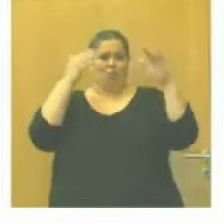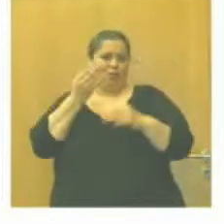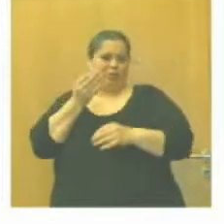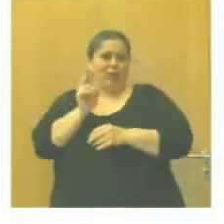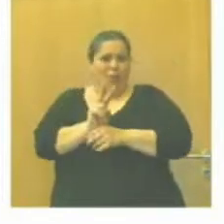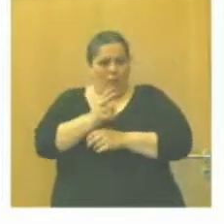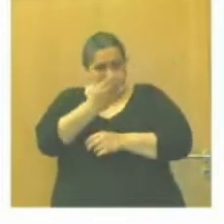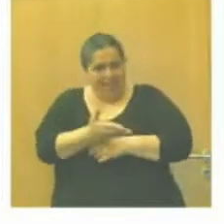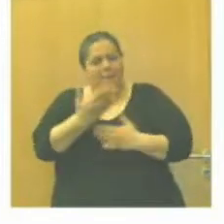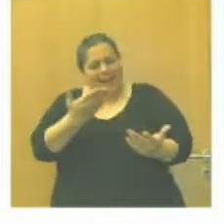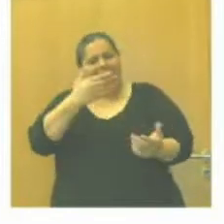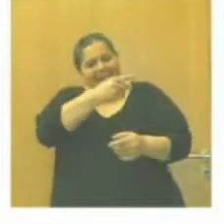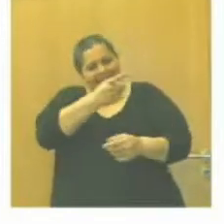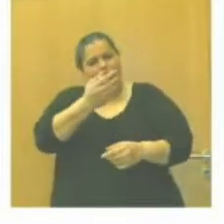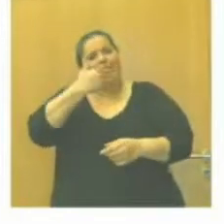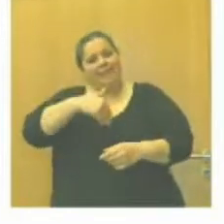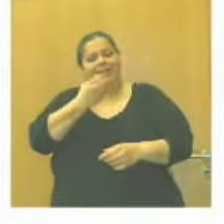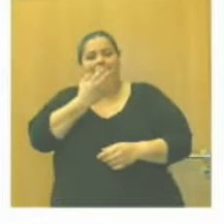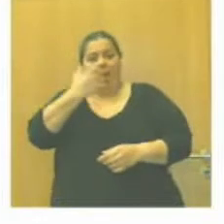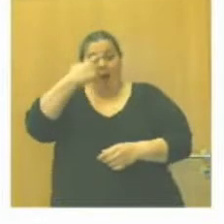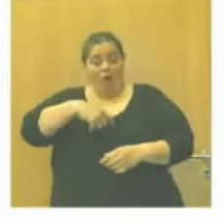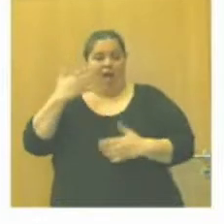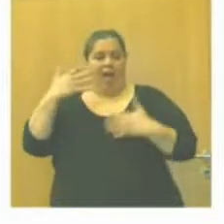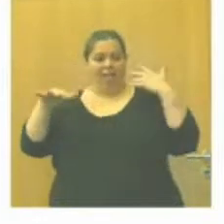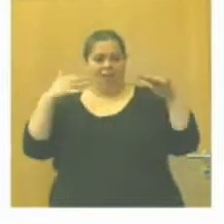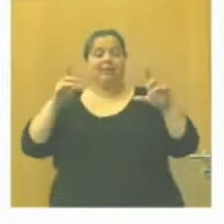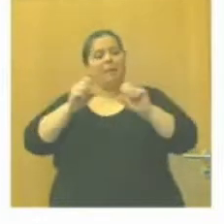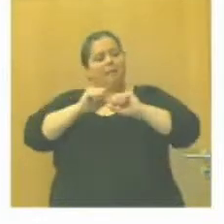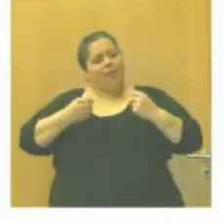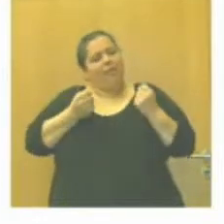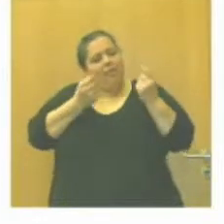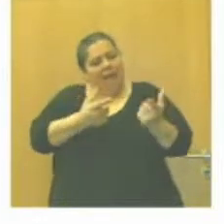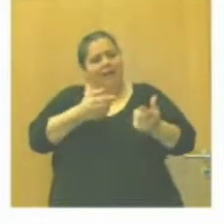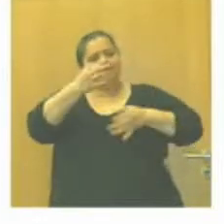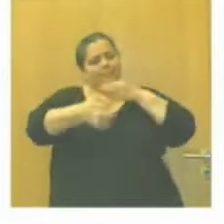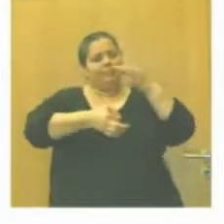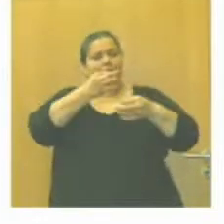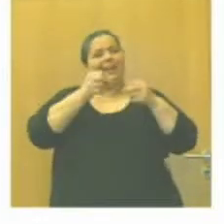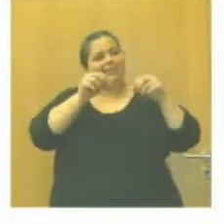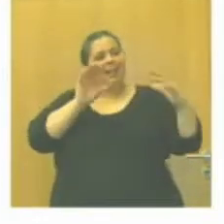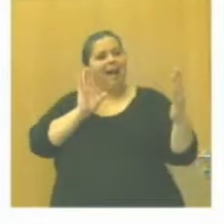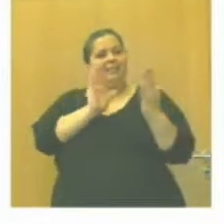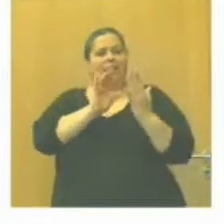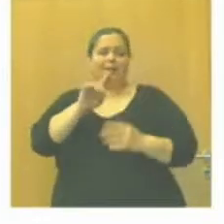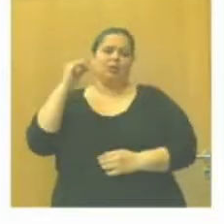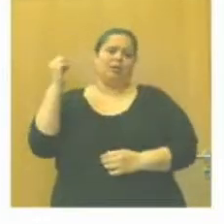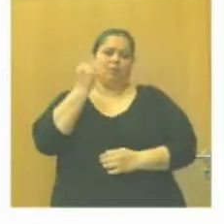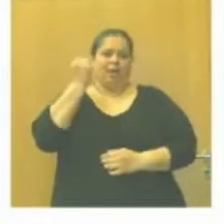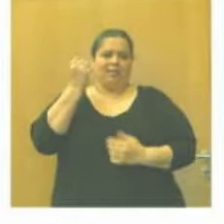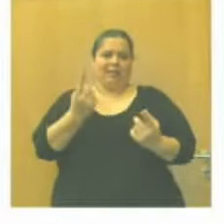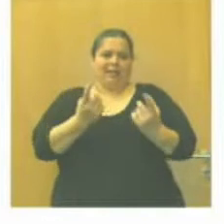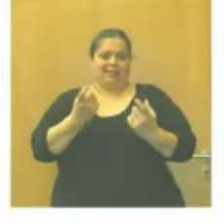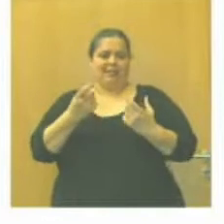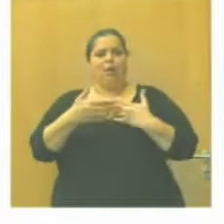entenderles mejor, y ellos también pueden aportar en ese acercamiento que es tan necesario en la adolescencia. Entonces,